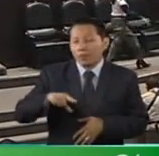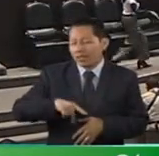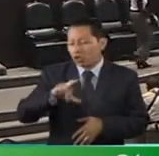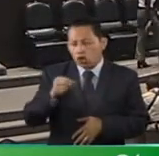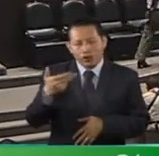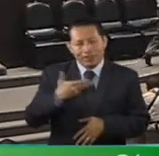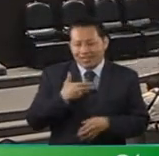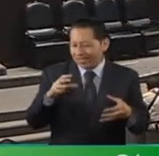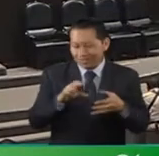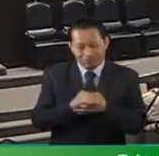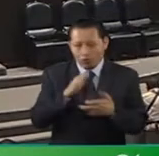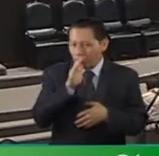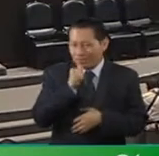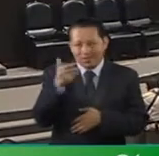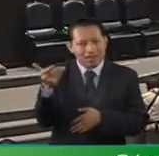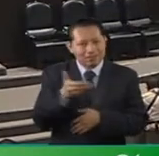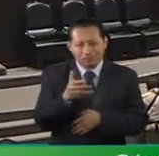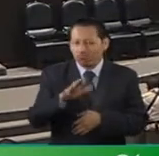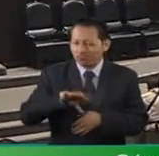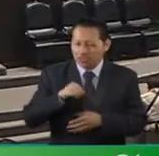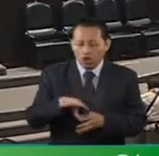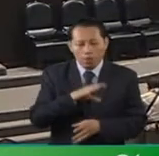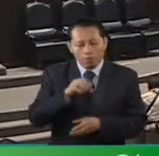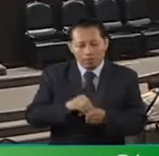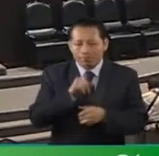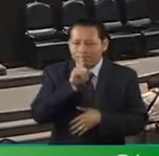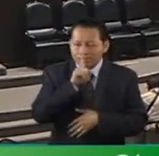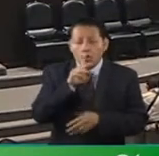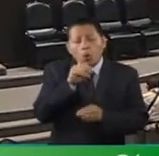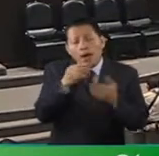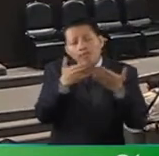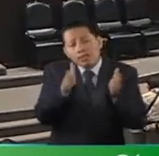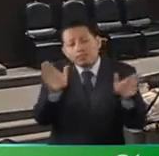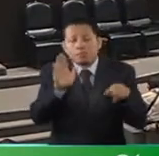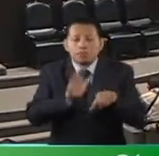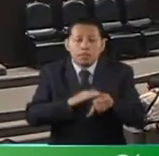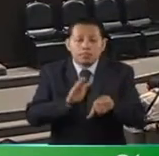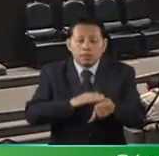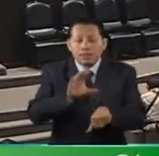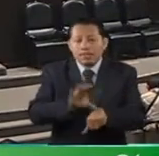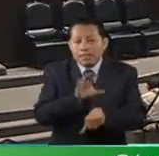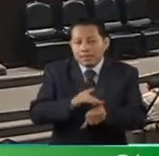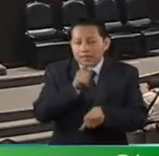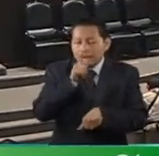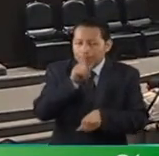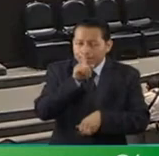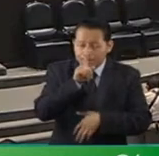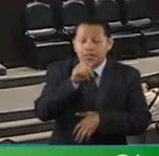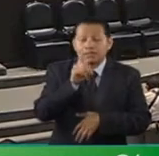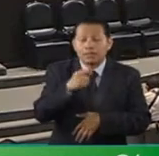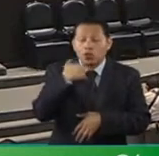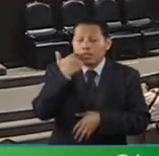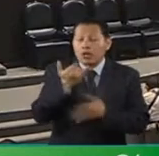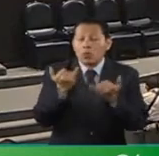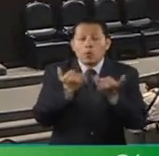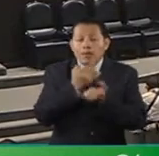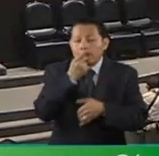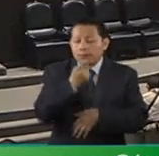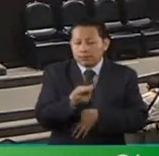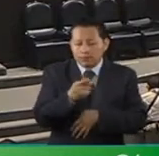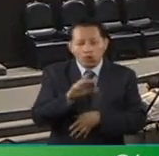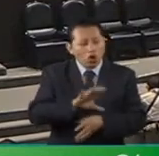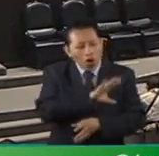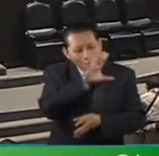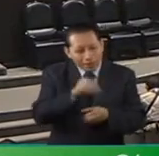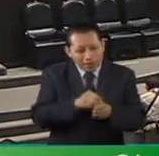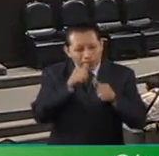la capacidad para poder explotar o abrir la puerta a una mayor generación de energía. Y también quiero subrayar todo esto tomando